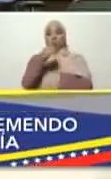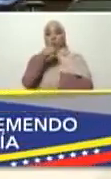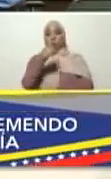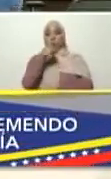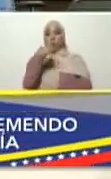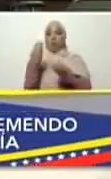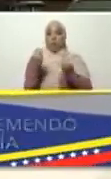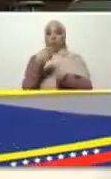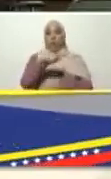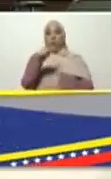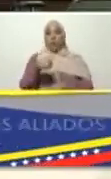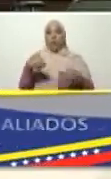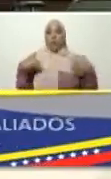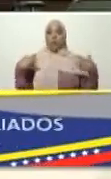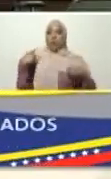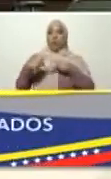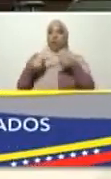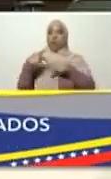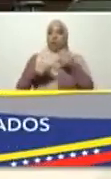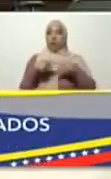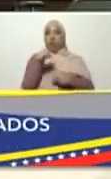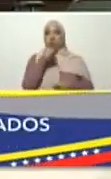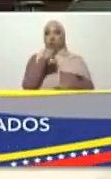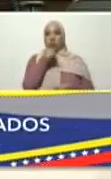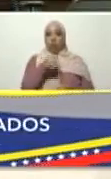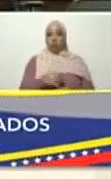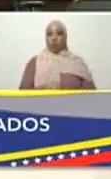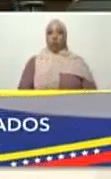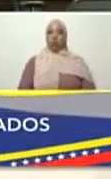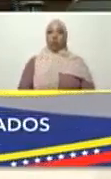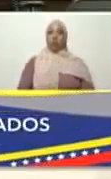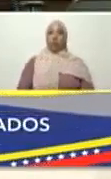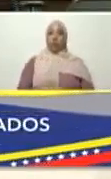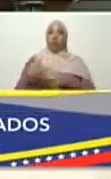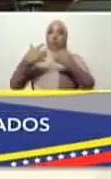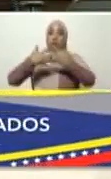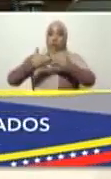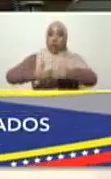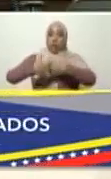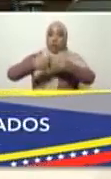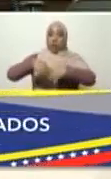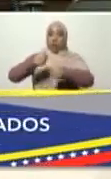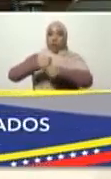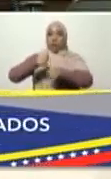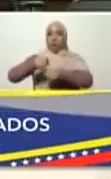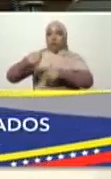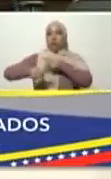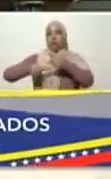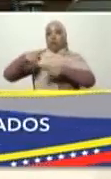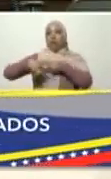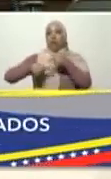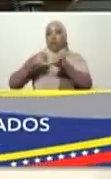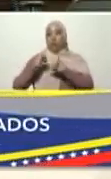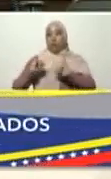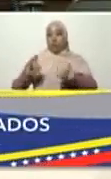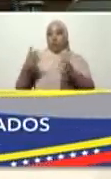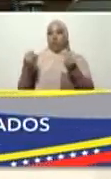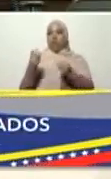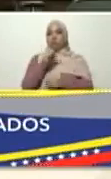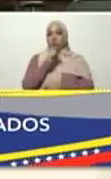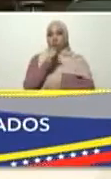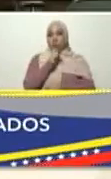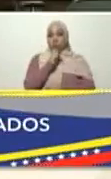muchísimo en hectáreas para producir maíz, por ejemplo, para industrializarlo, para procesarlo. Es mucho lo que hay que